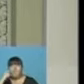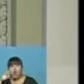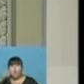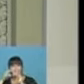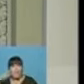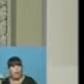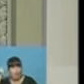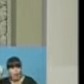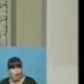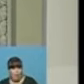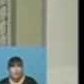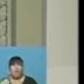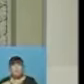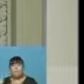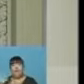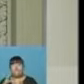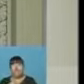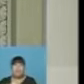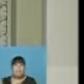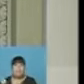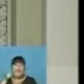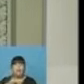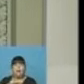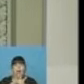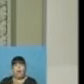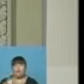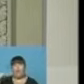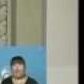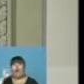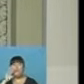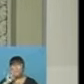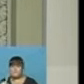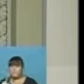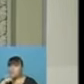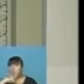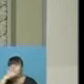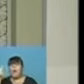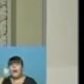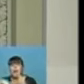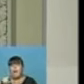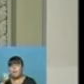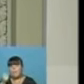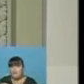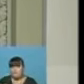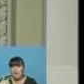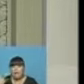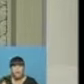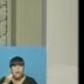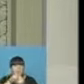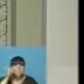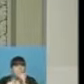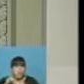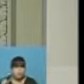investigado por haber sido vehículo para pagos de Odebrecht. Es como cualquiera de los cambistas argentinos, en los cuales mucha